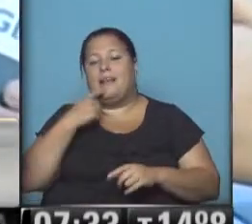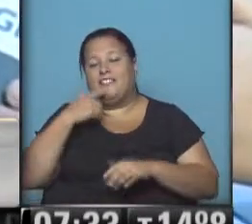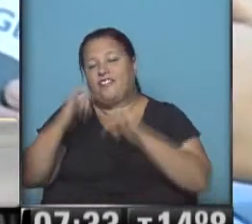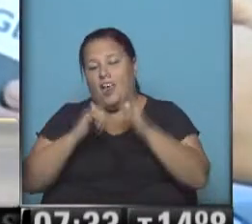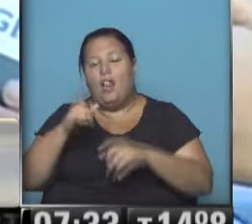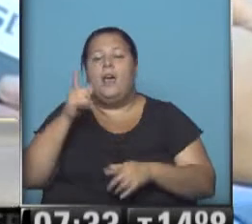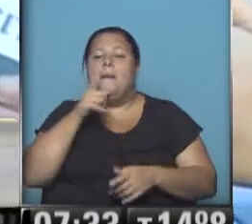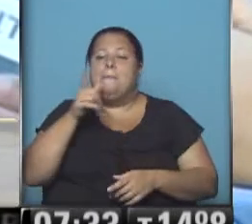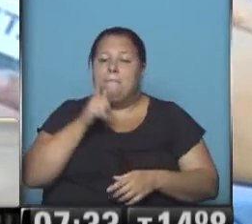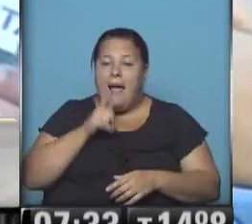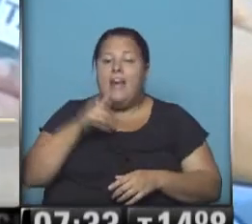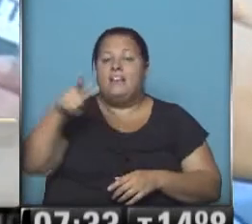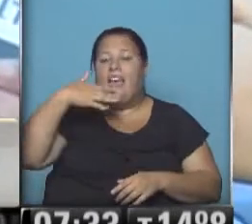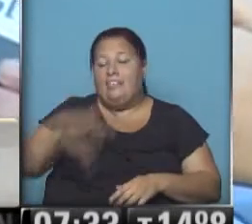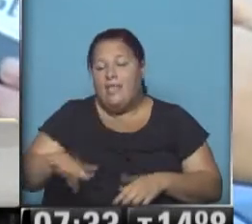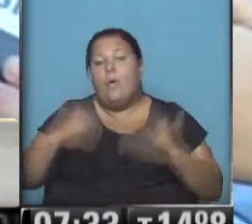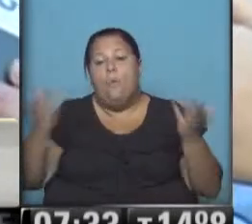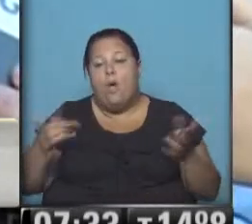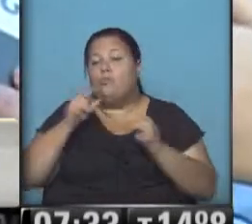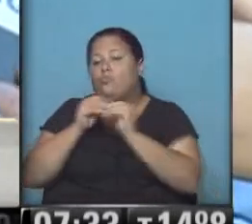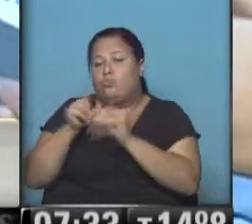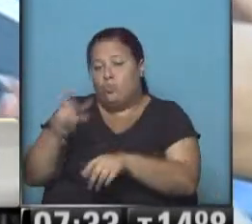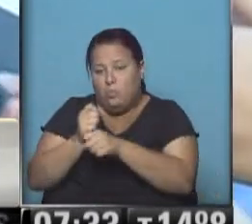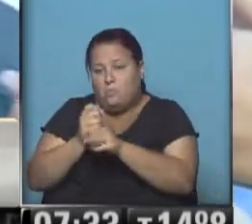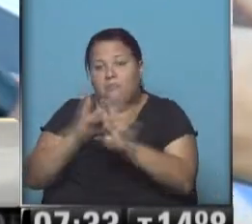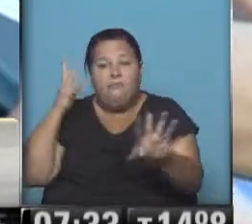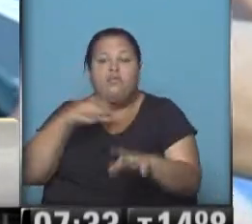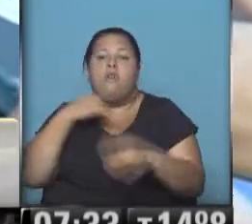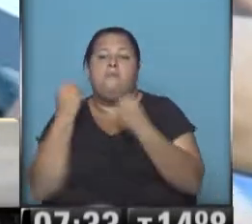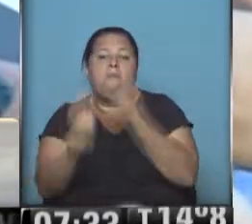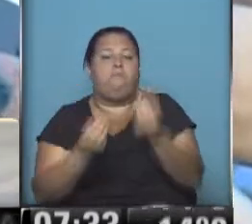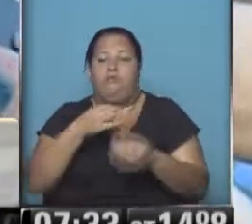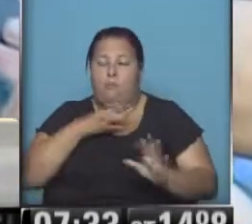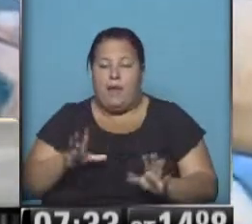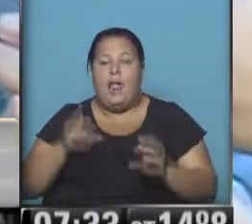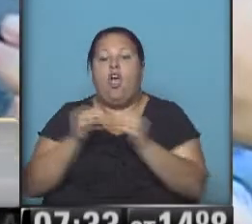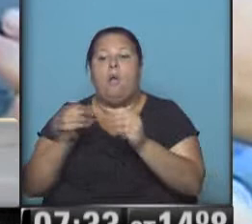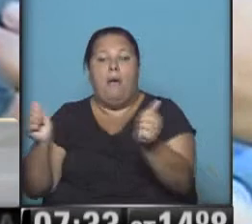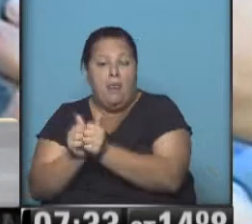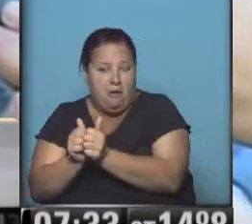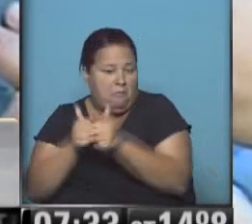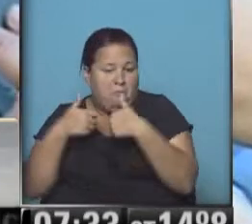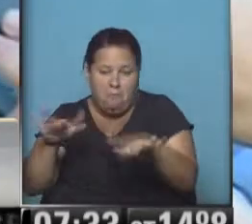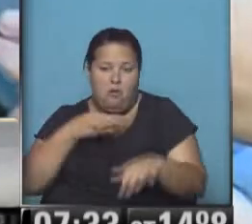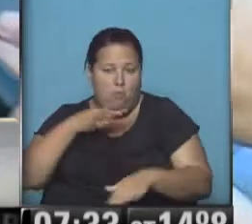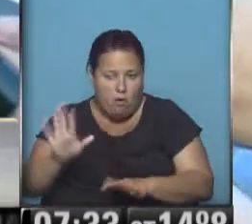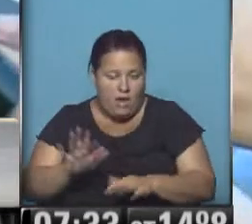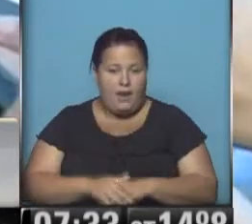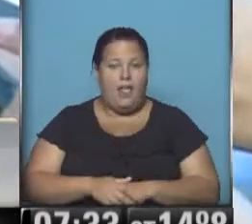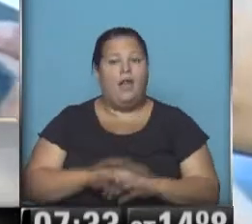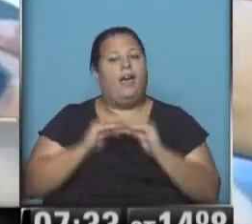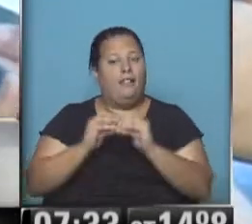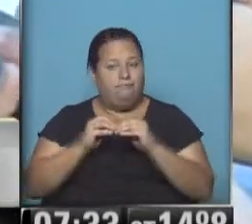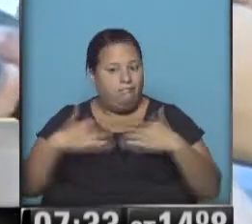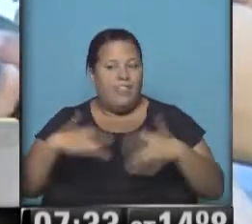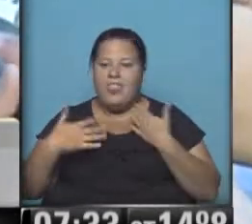que pareciera ser que entró en razones. Bueno, que haga lo suyo, haga la cola y pelee donde quiera estar. Y que el compañero que lo quiera acompañar, que lo acompañe. Hay una discusión